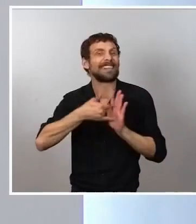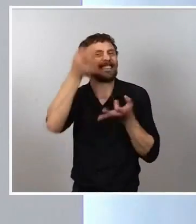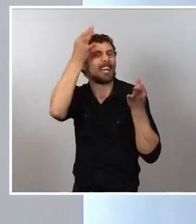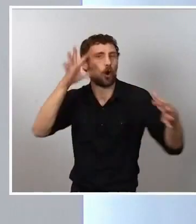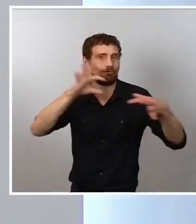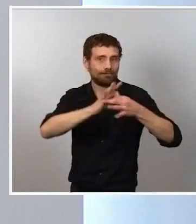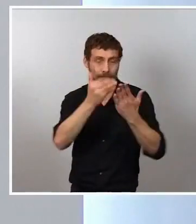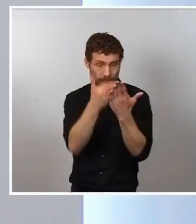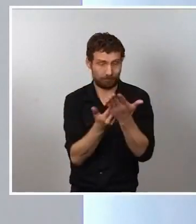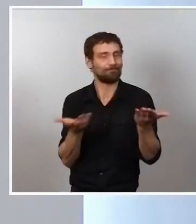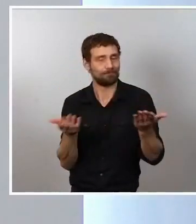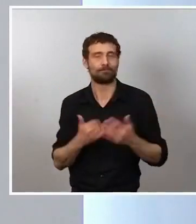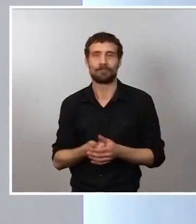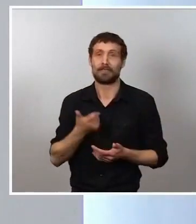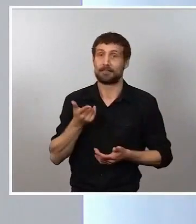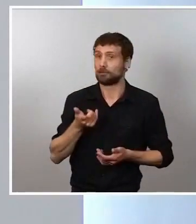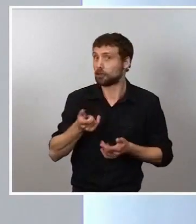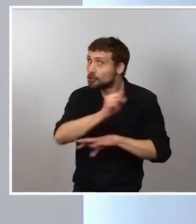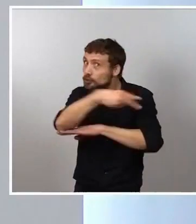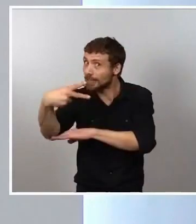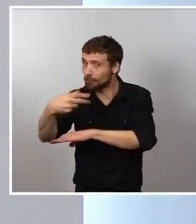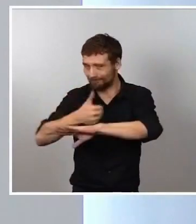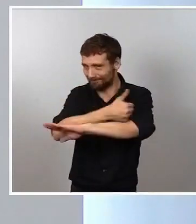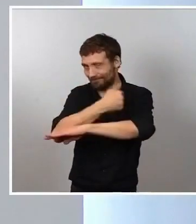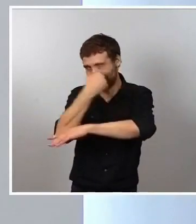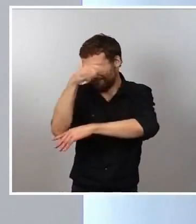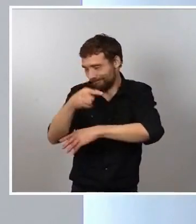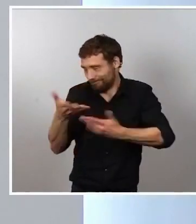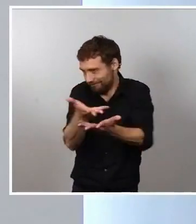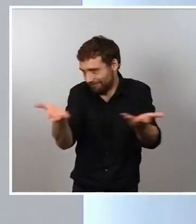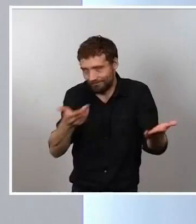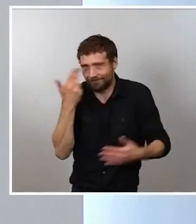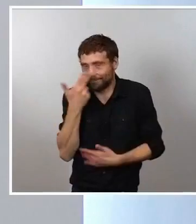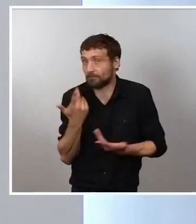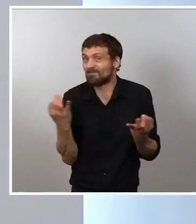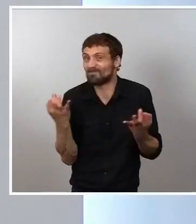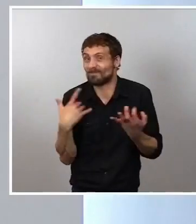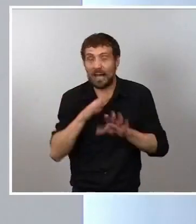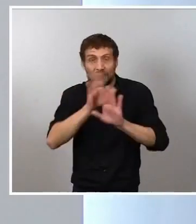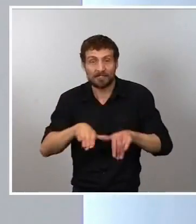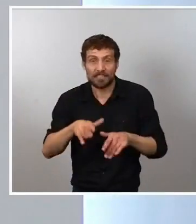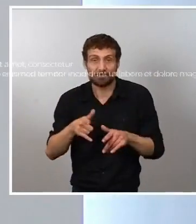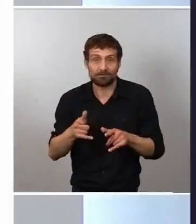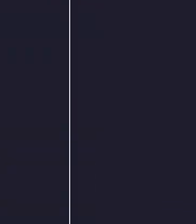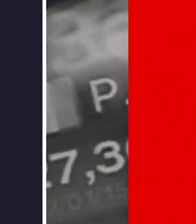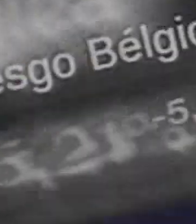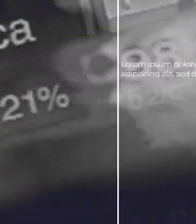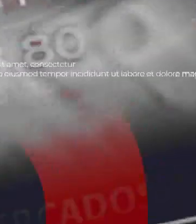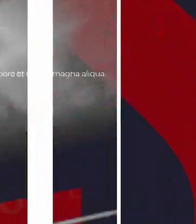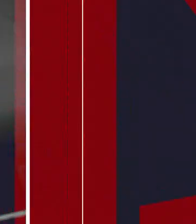interesa a la ciudadanía, será amortiguar el coste de la factura eléctrica en los recibos de nuestros